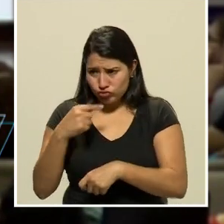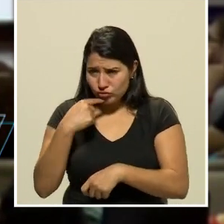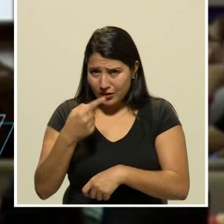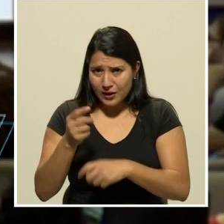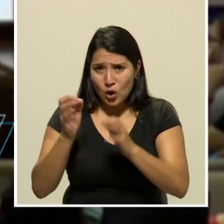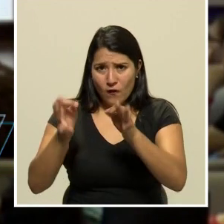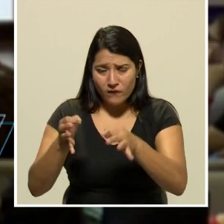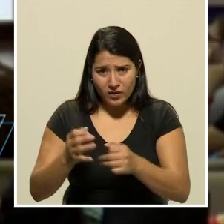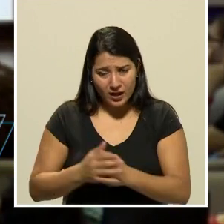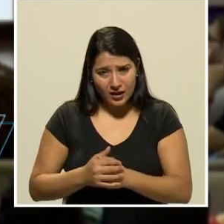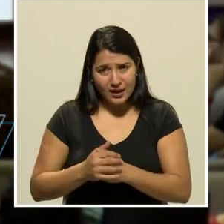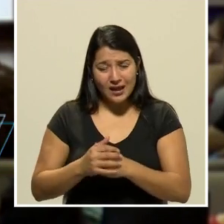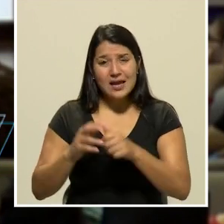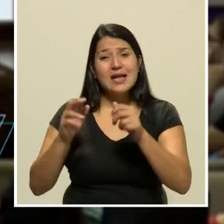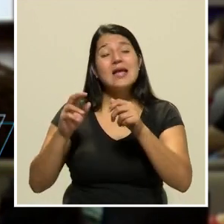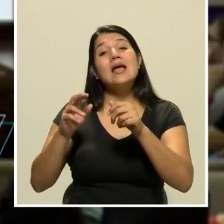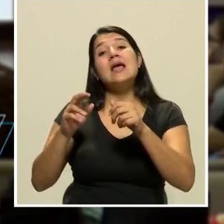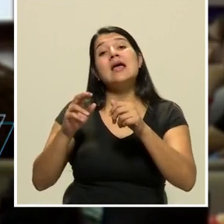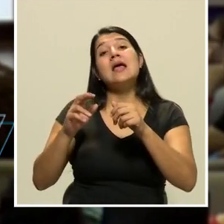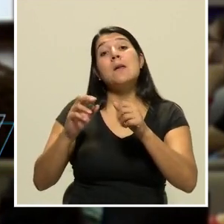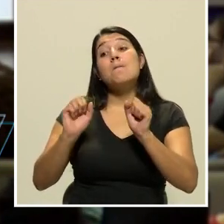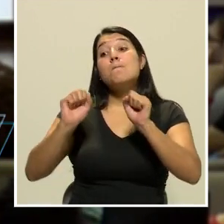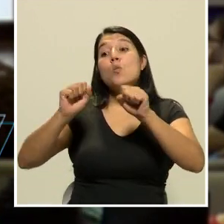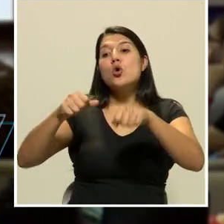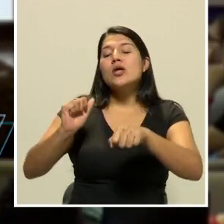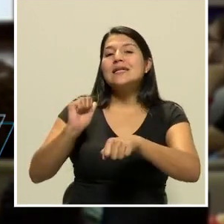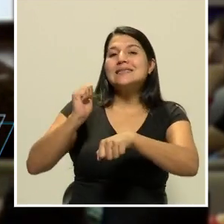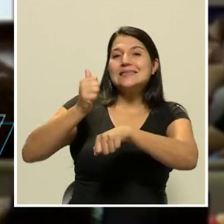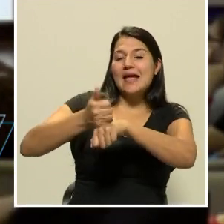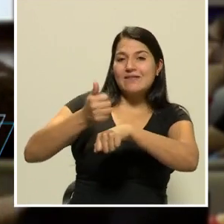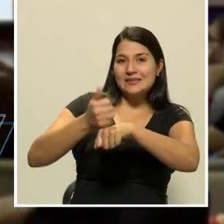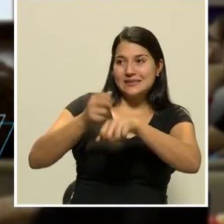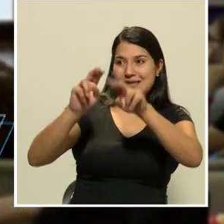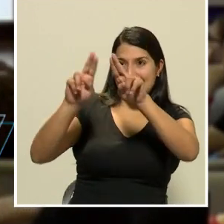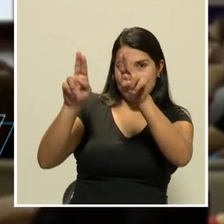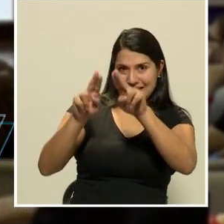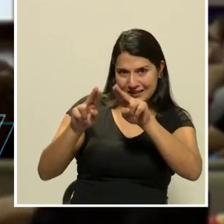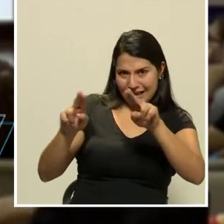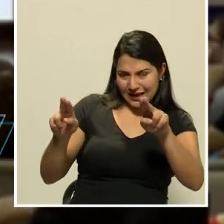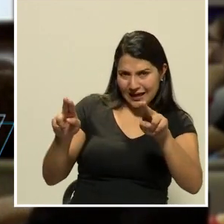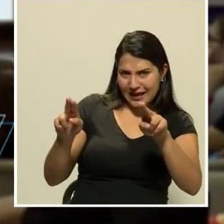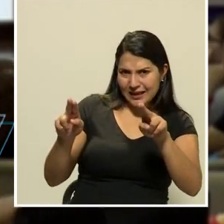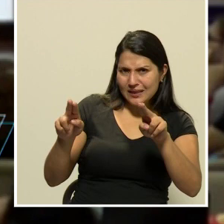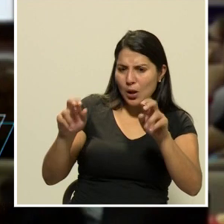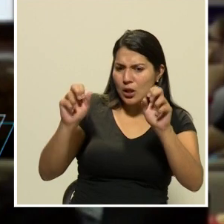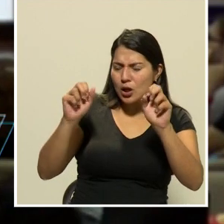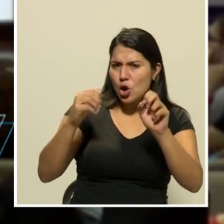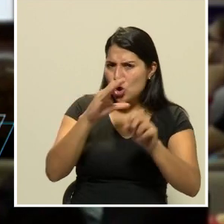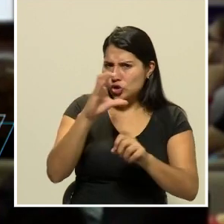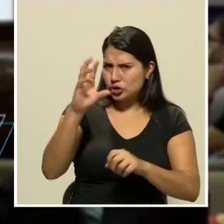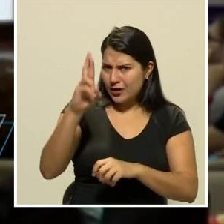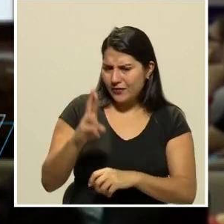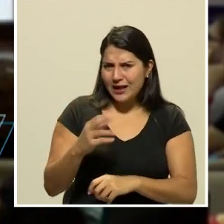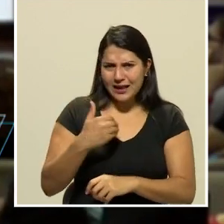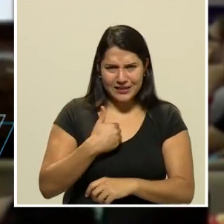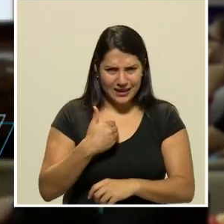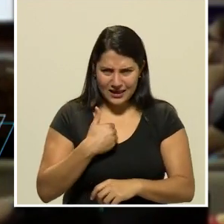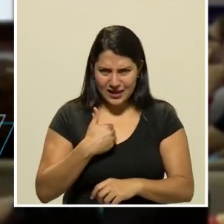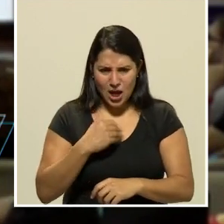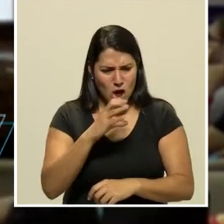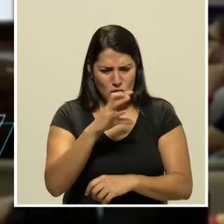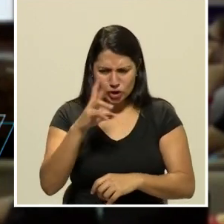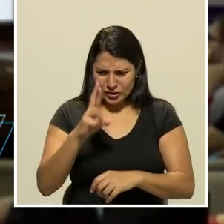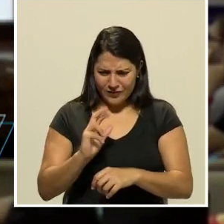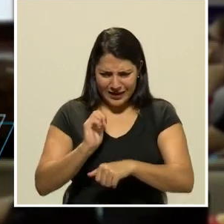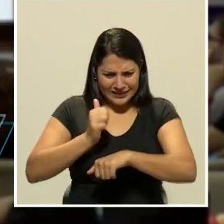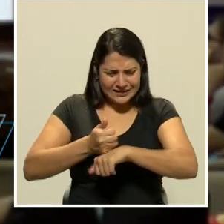la infraestructura de conectividad, digamos, el país está cruzado por el norte y por el sur, por el